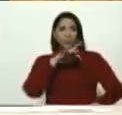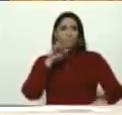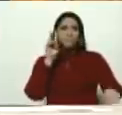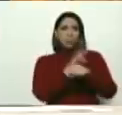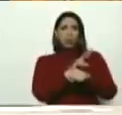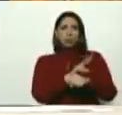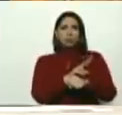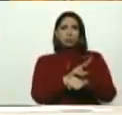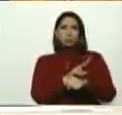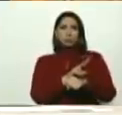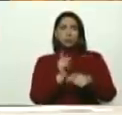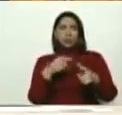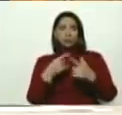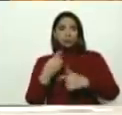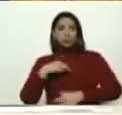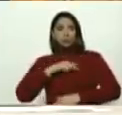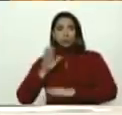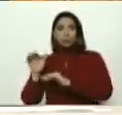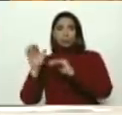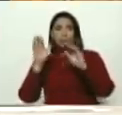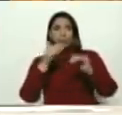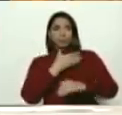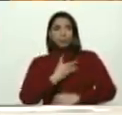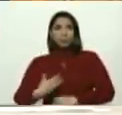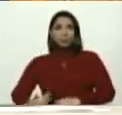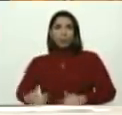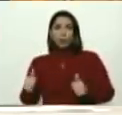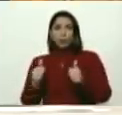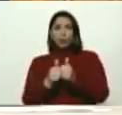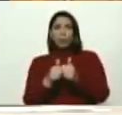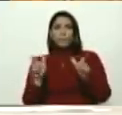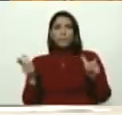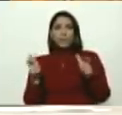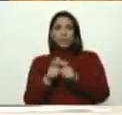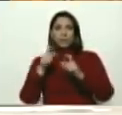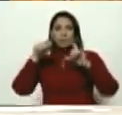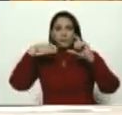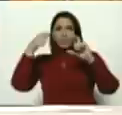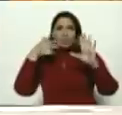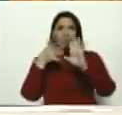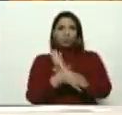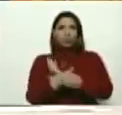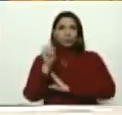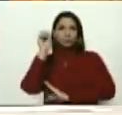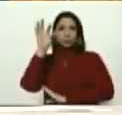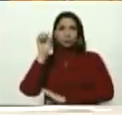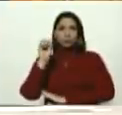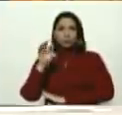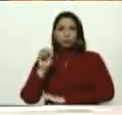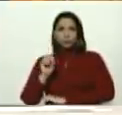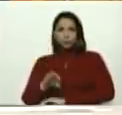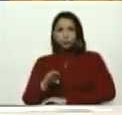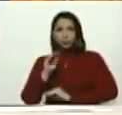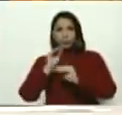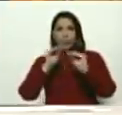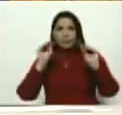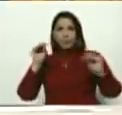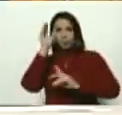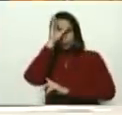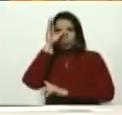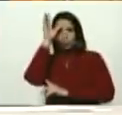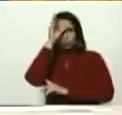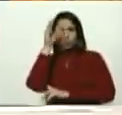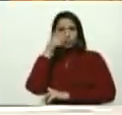violento. Así que nos despedimos, presidente, con un pequeño video sobre el semáforo, llamando a la conciencia para que el pueblo